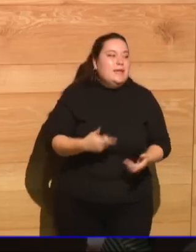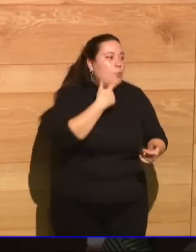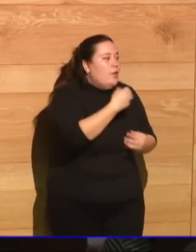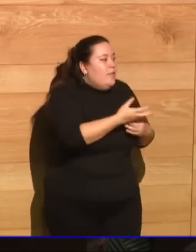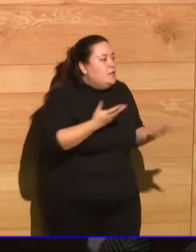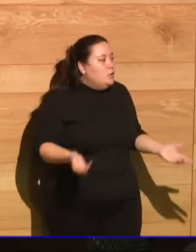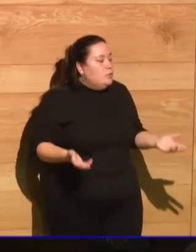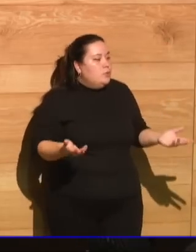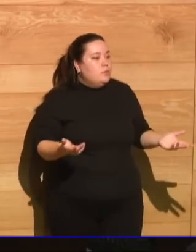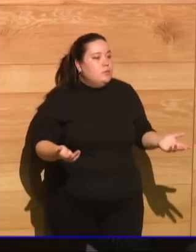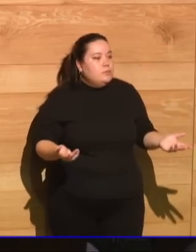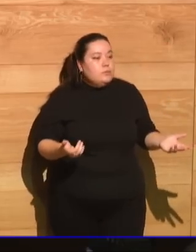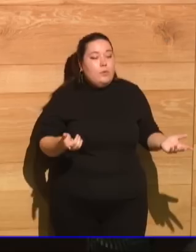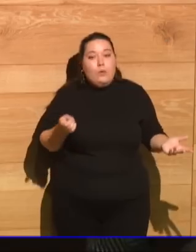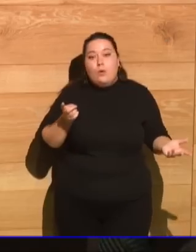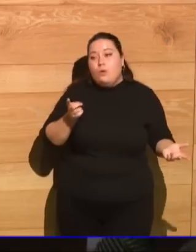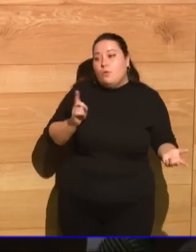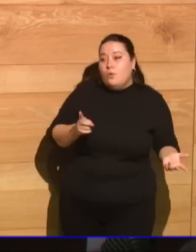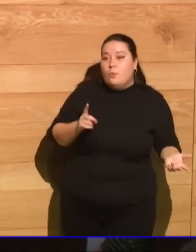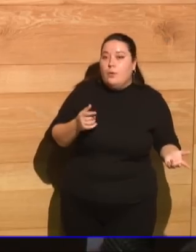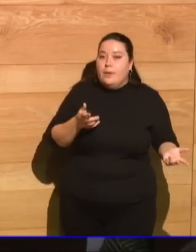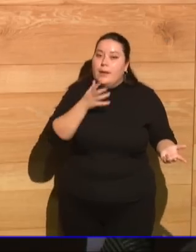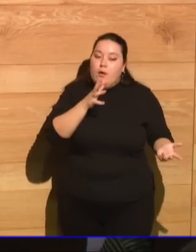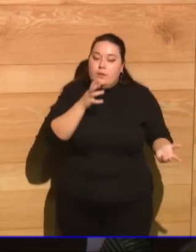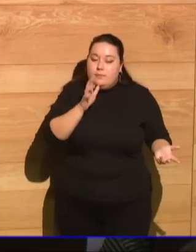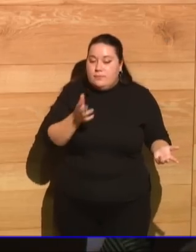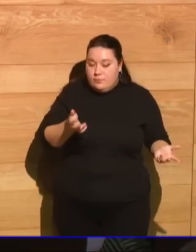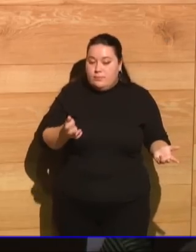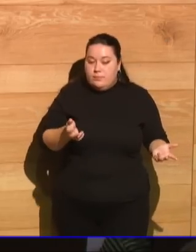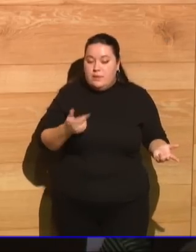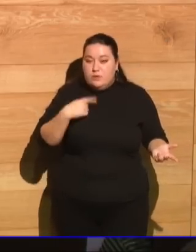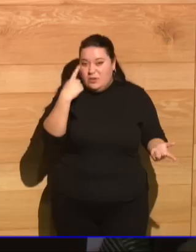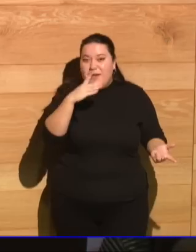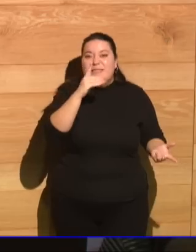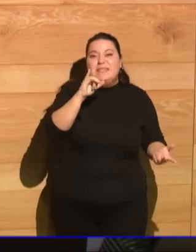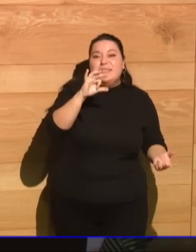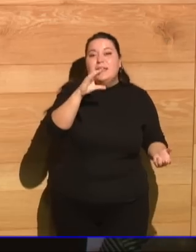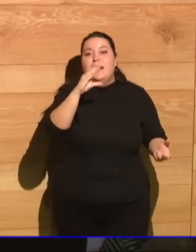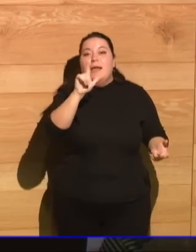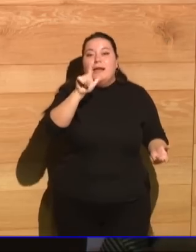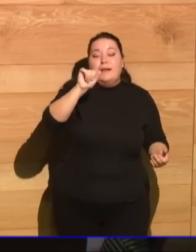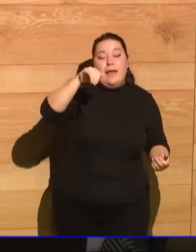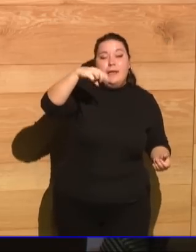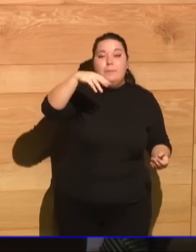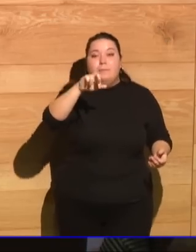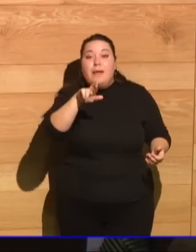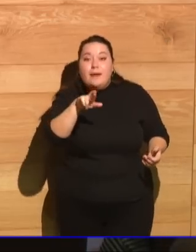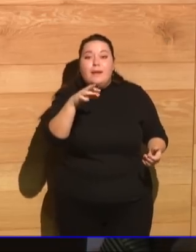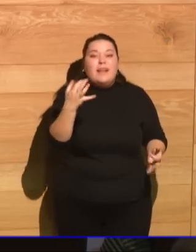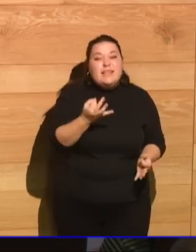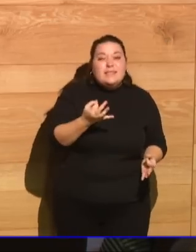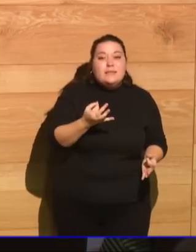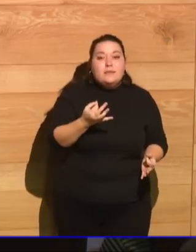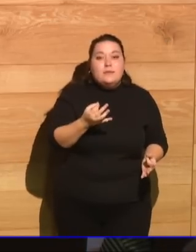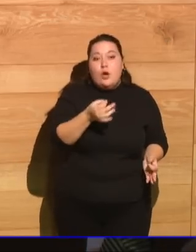a las personas, Juan. No, pero. Haz un disclaimer, venga. ¿Sabes lo que es un disclaimer? Sí. No. Perdón,